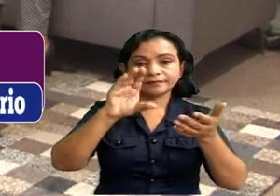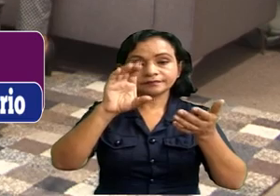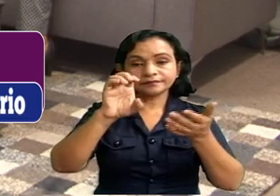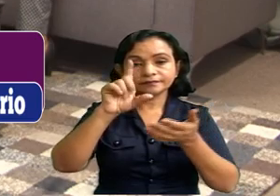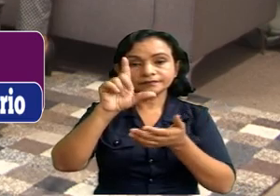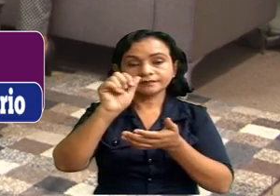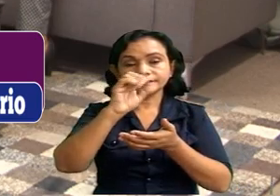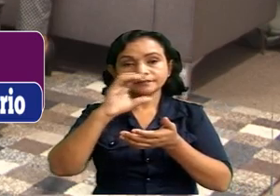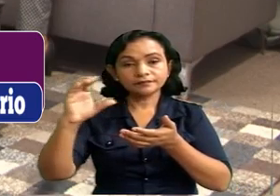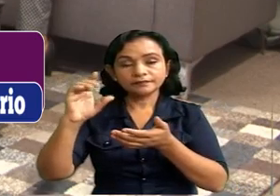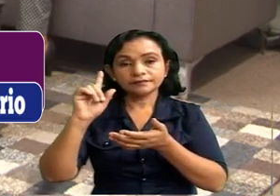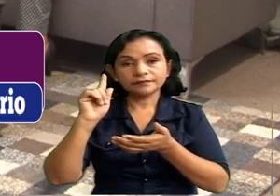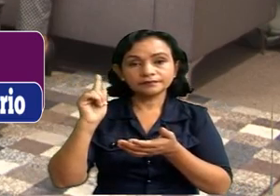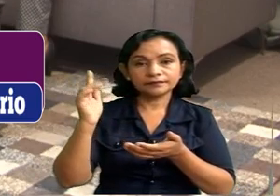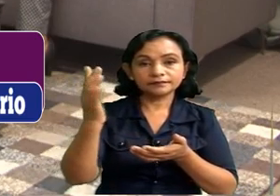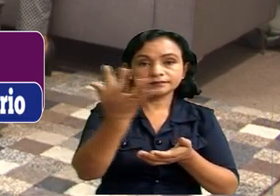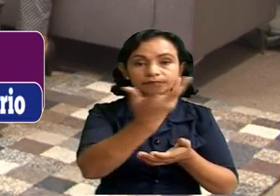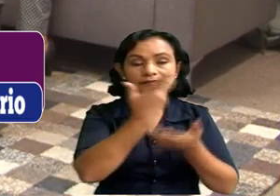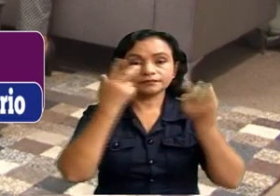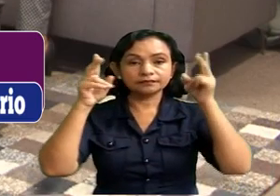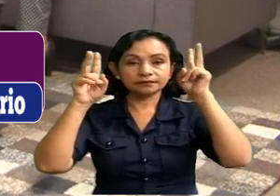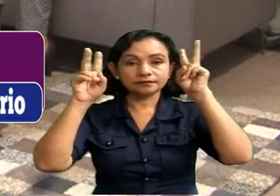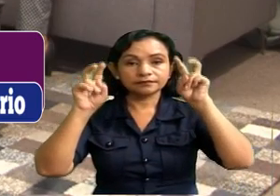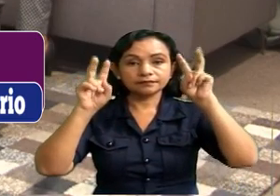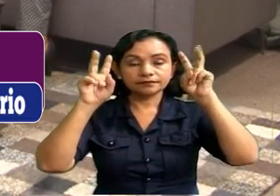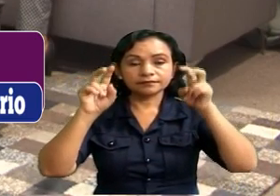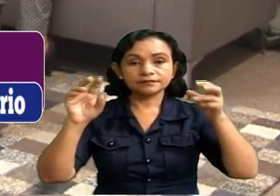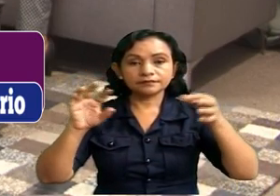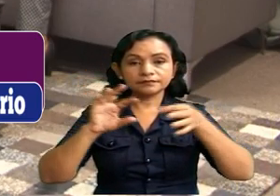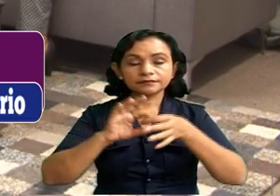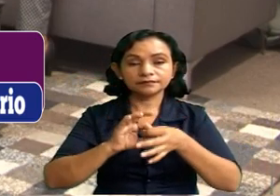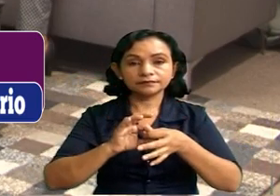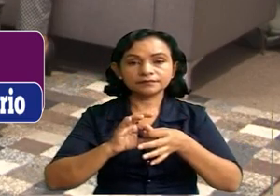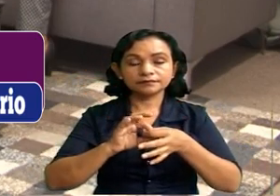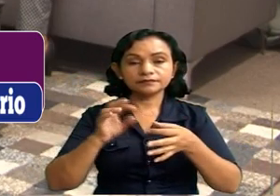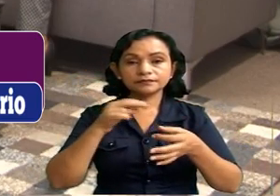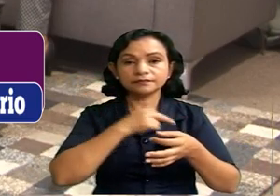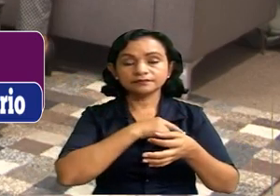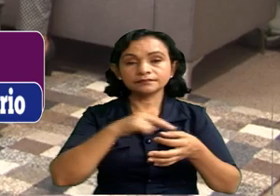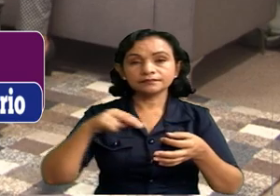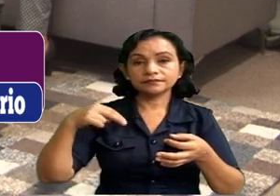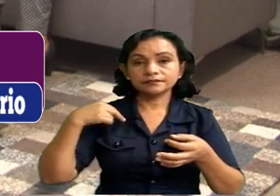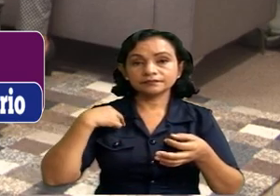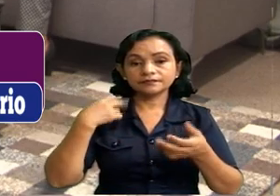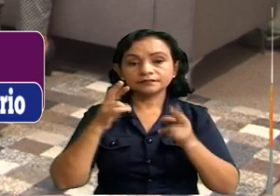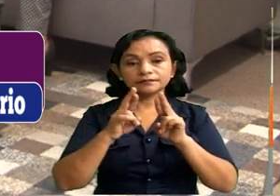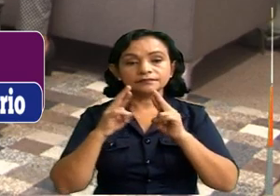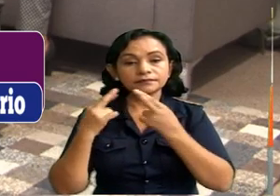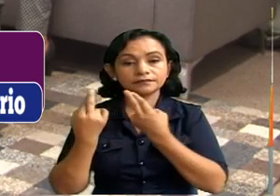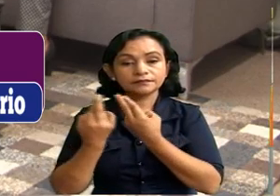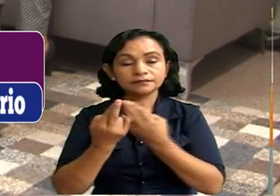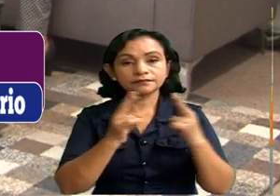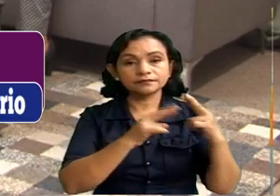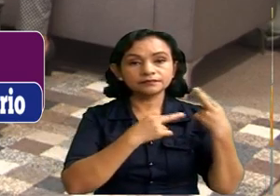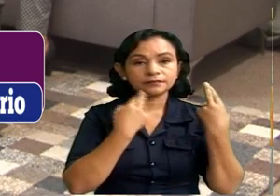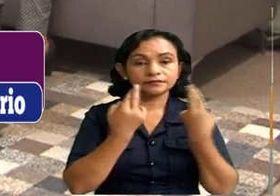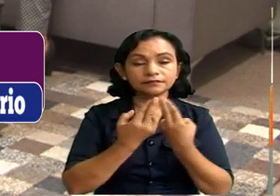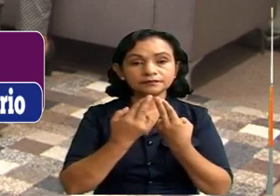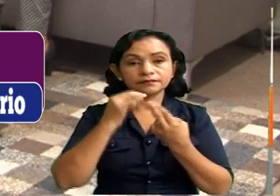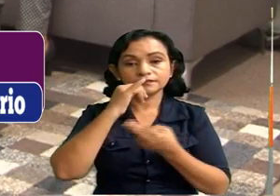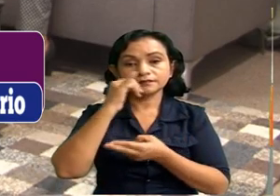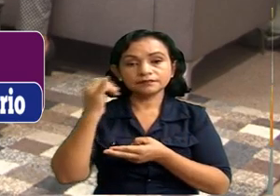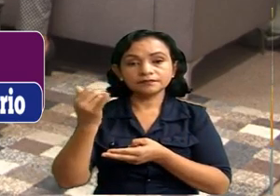todos estos temas están en la agenda del grupo parlamentario. Y lo realizamos a través de encuentros con el compañero Javier Arrúben,